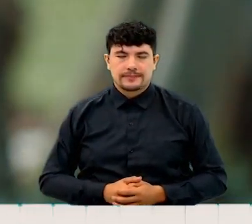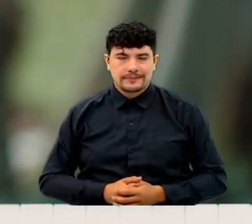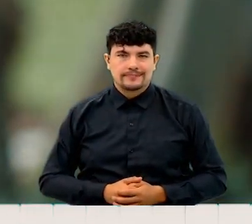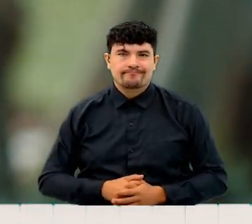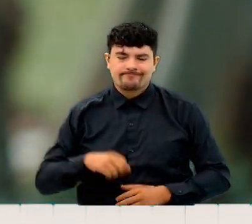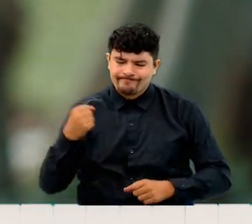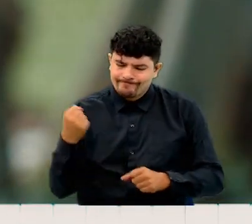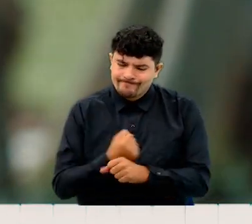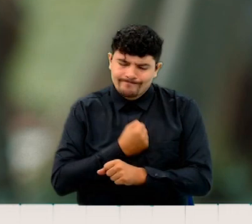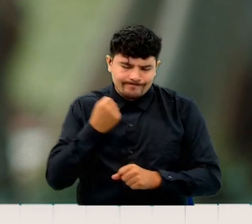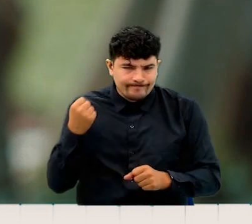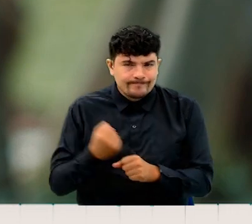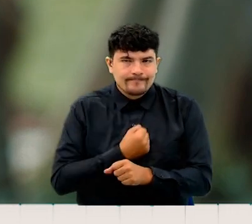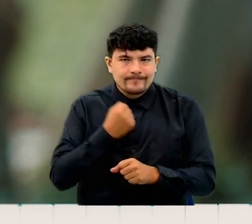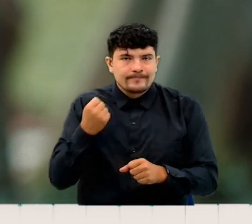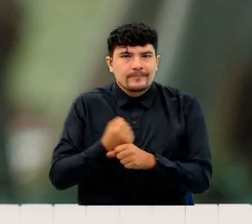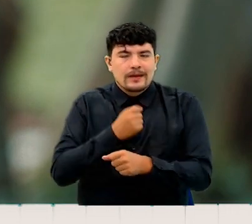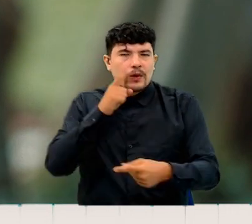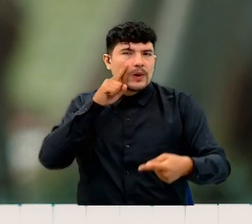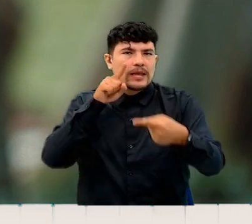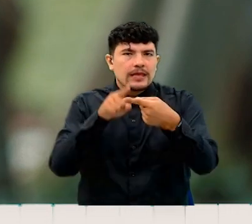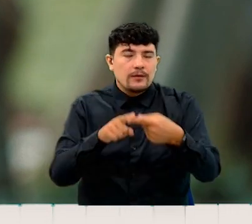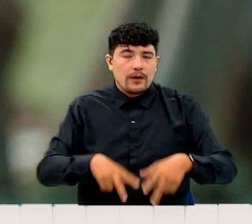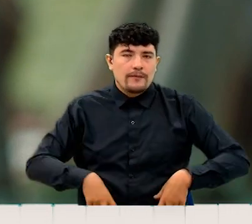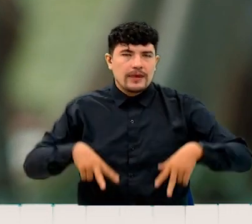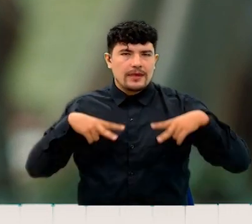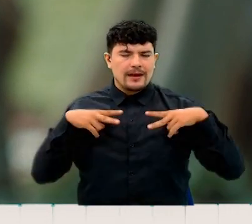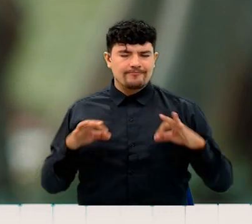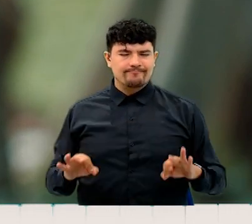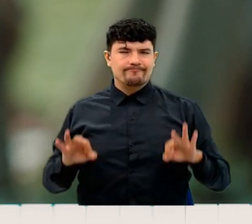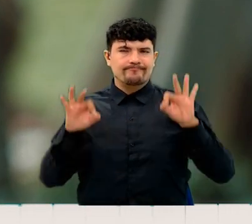Trabajamos para contribuir a la armonía de la vida para un mundo